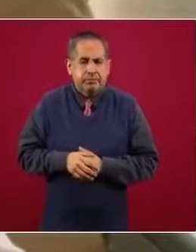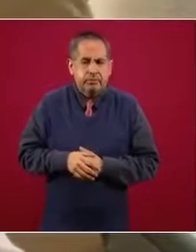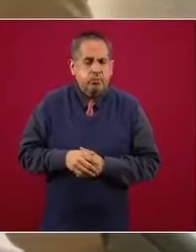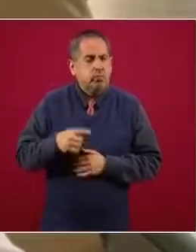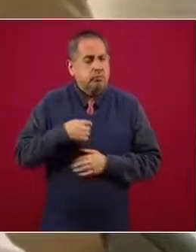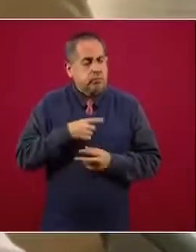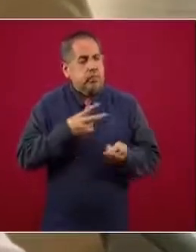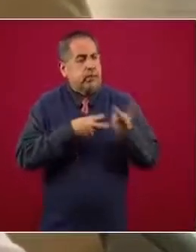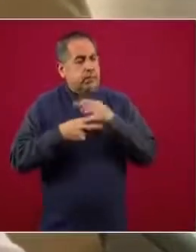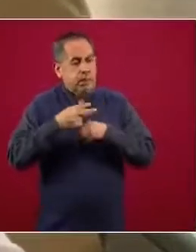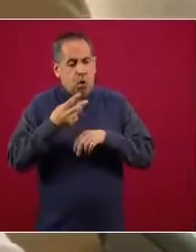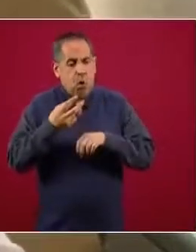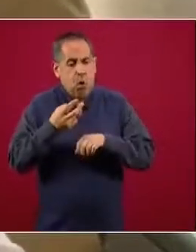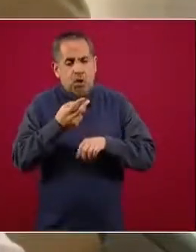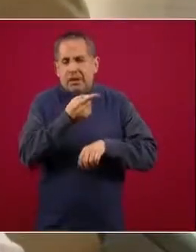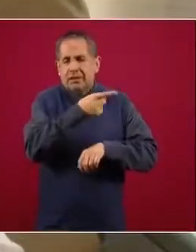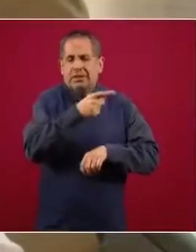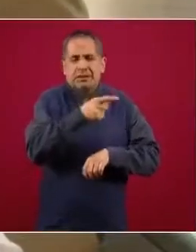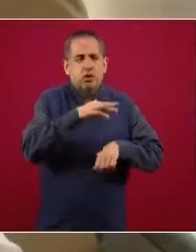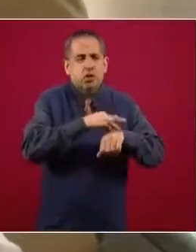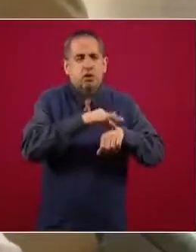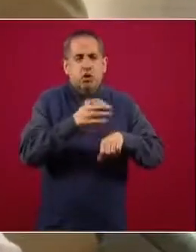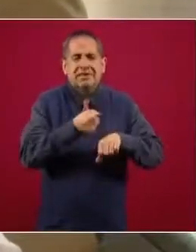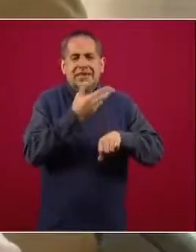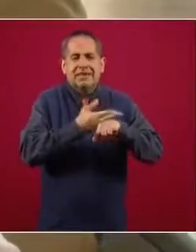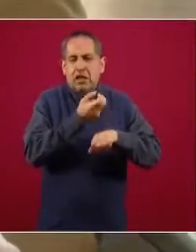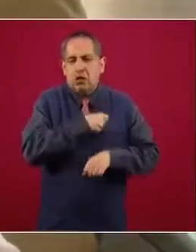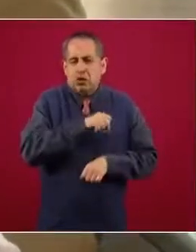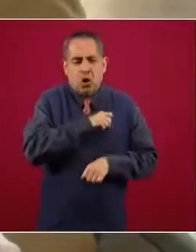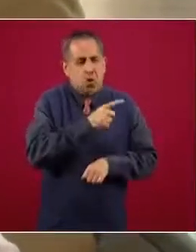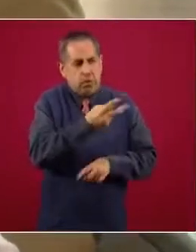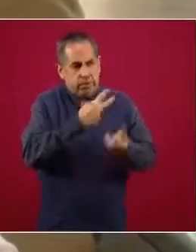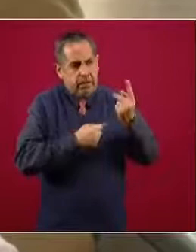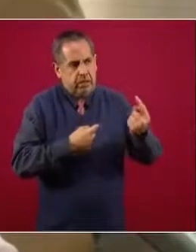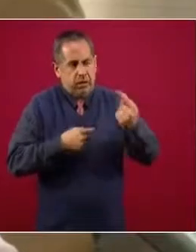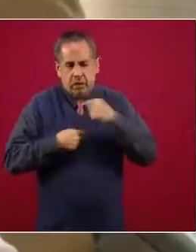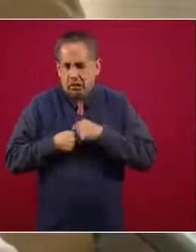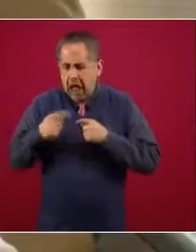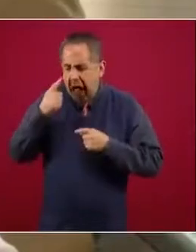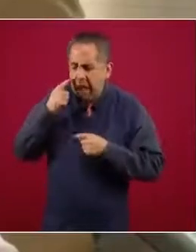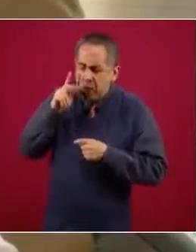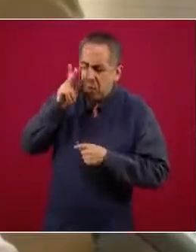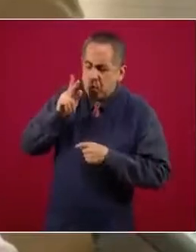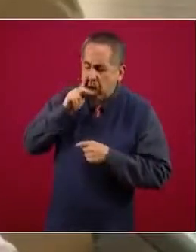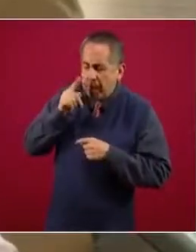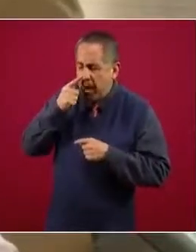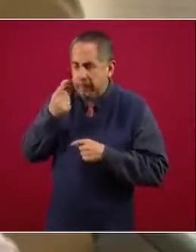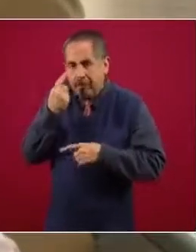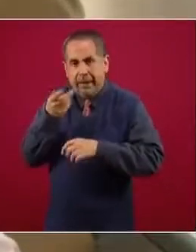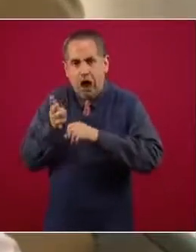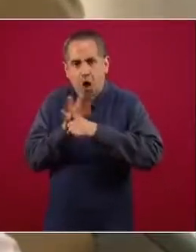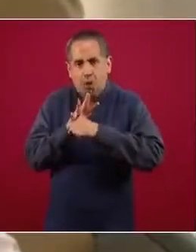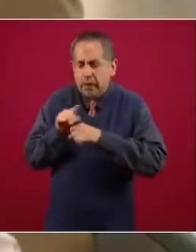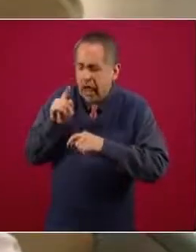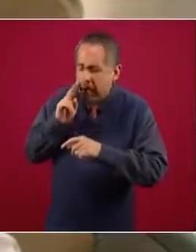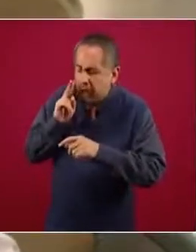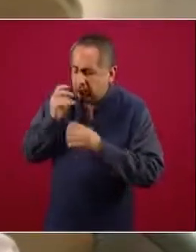Vino Secretaría de Salud y me tomaron la muestra de COVID